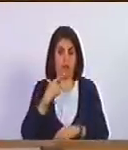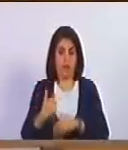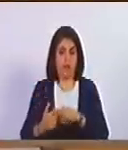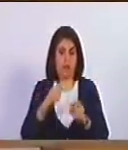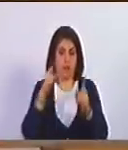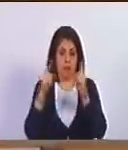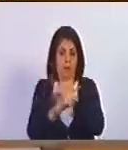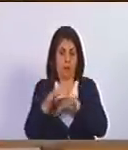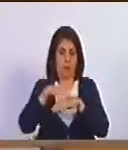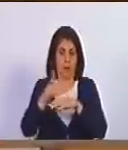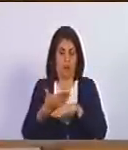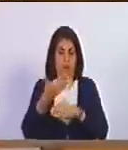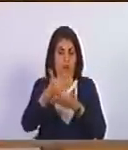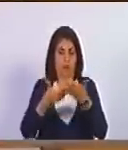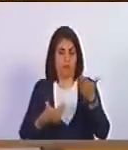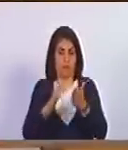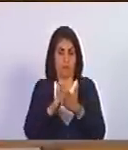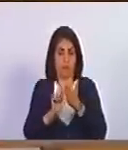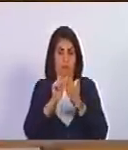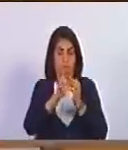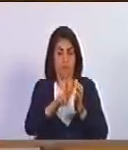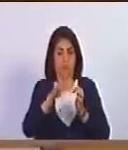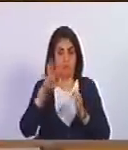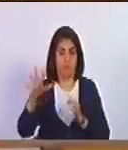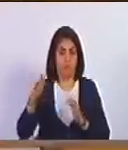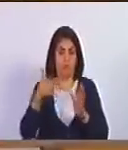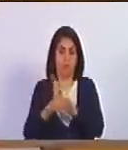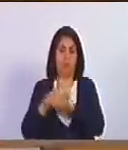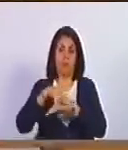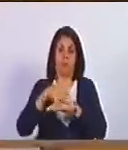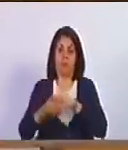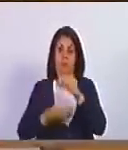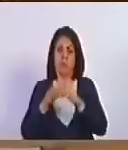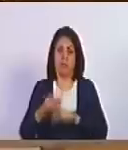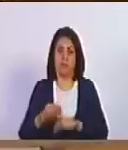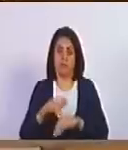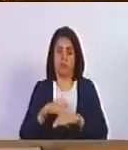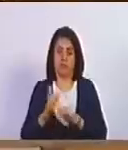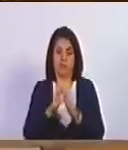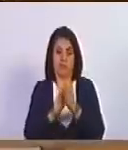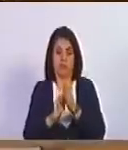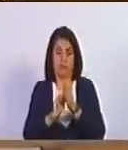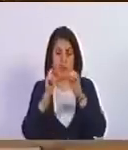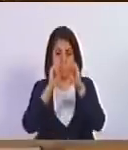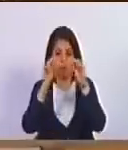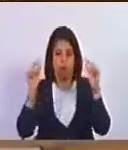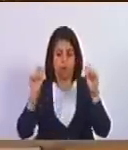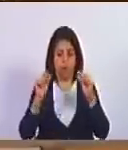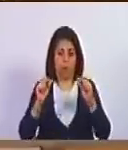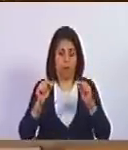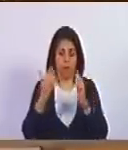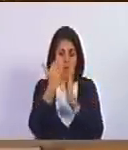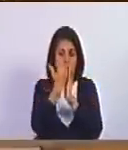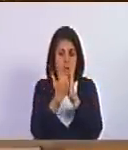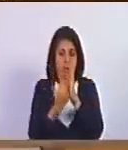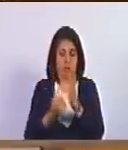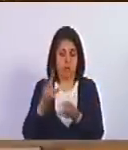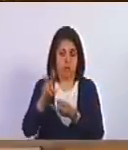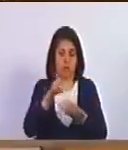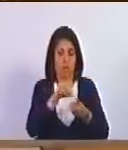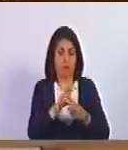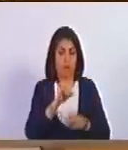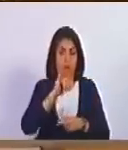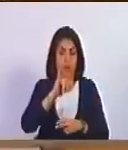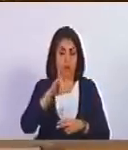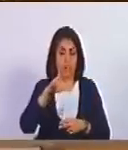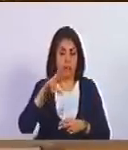sin modificación el epígrafe del artículo 35, el cual queda redactado en los siguientes términos. Epígrafe, rebajas al impuesto